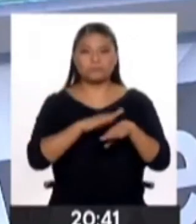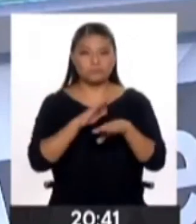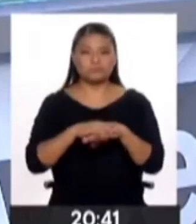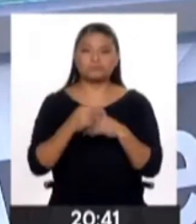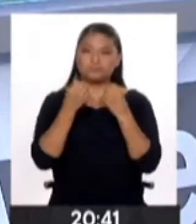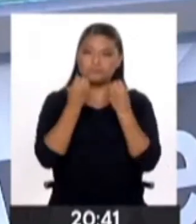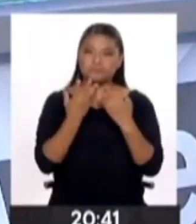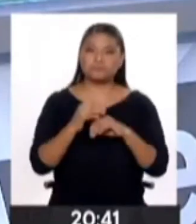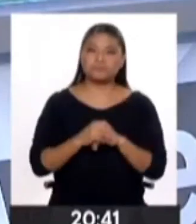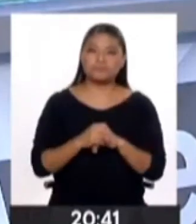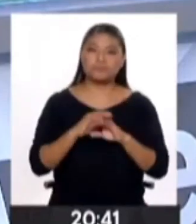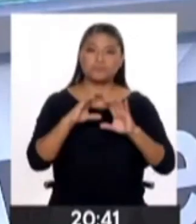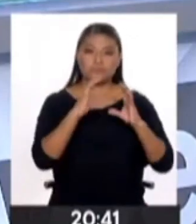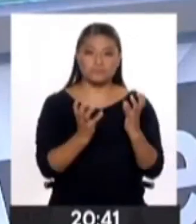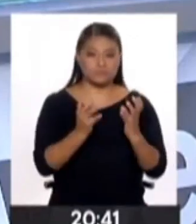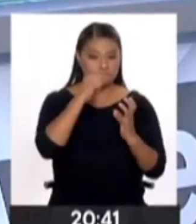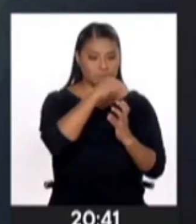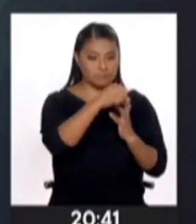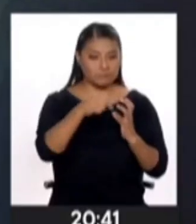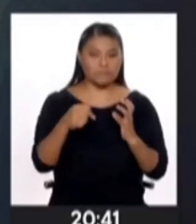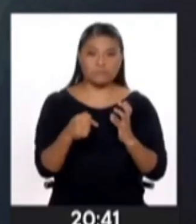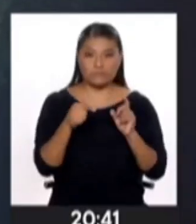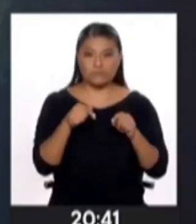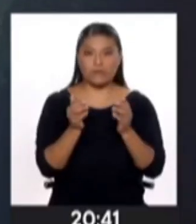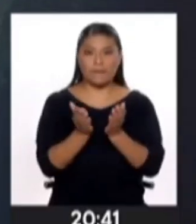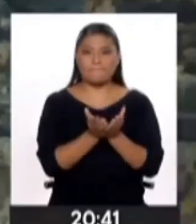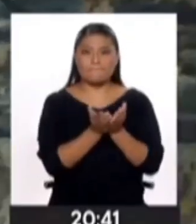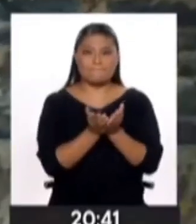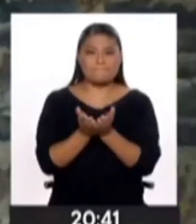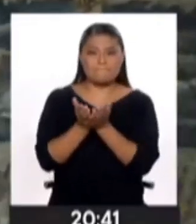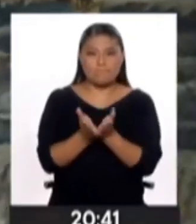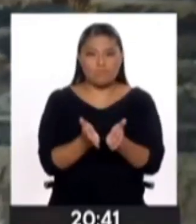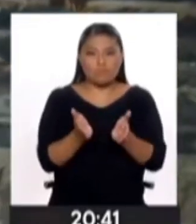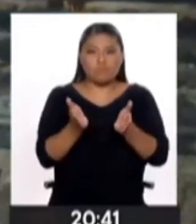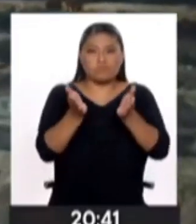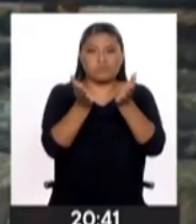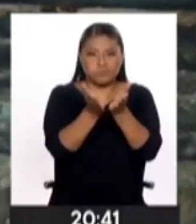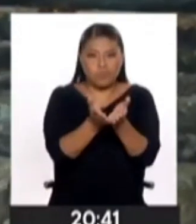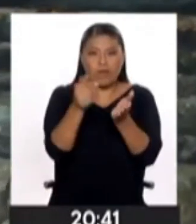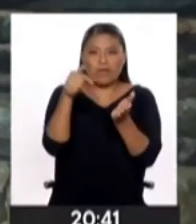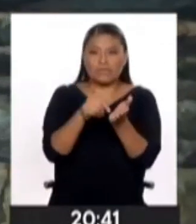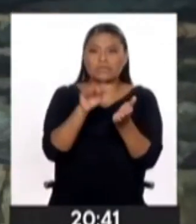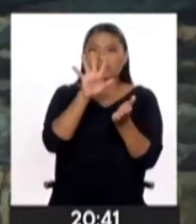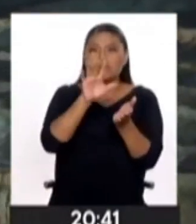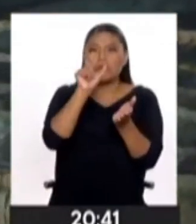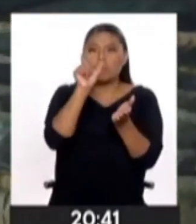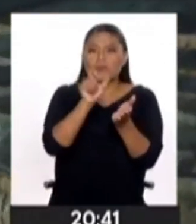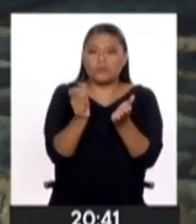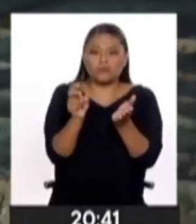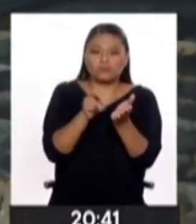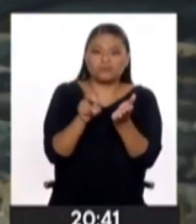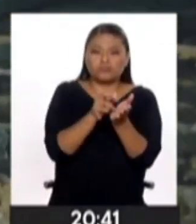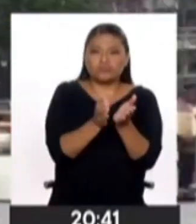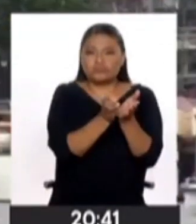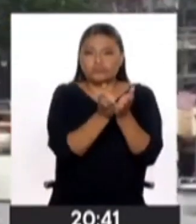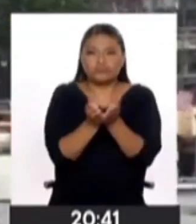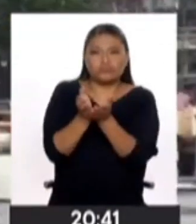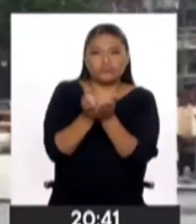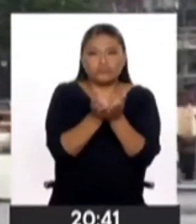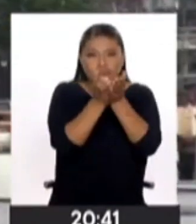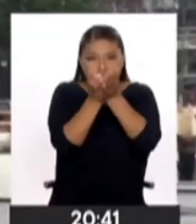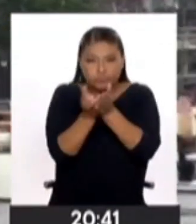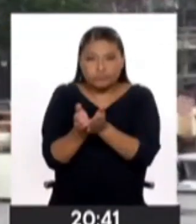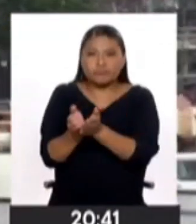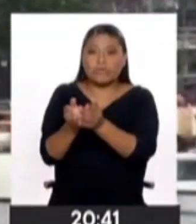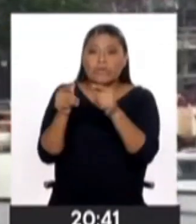En notas del mundo, un pequeño submarino con 5 personas a bordo ha desaparecido. Se dirigía a visitar los restos del